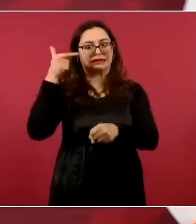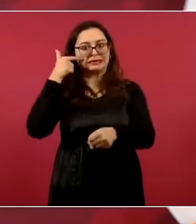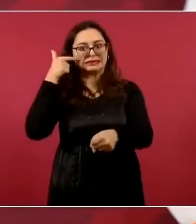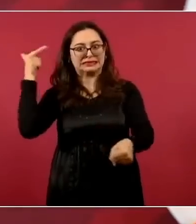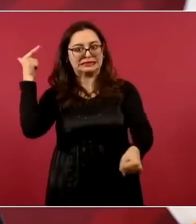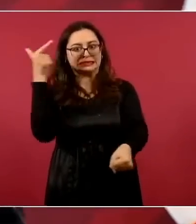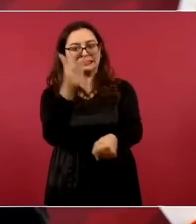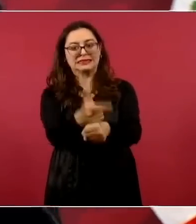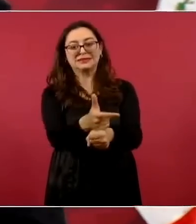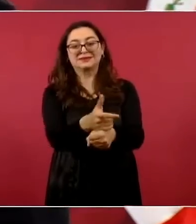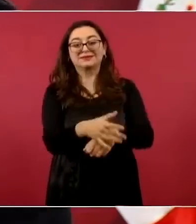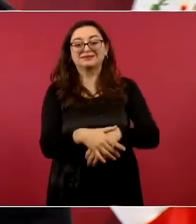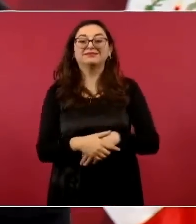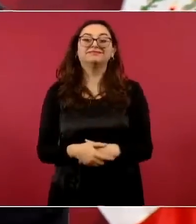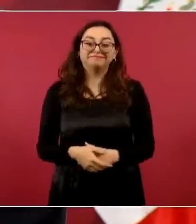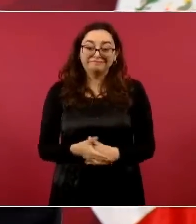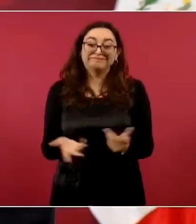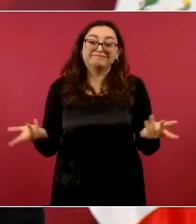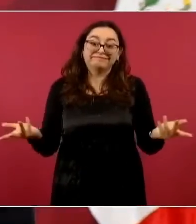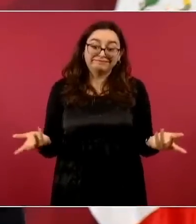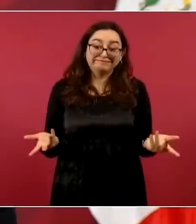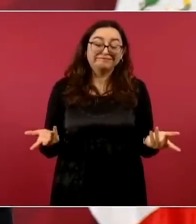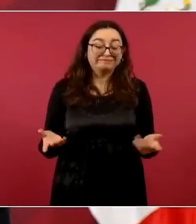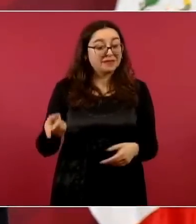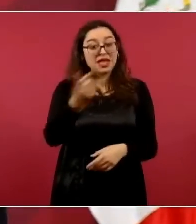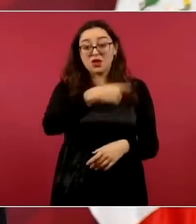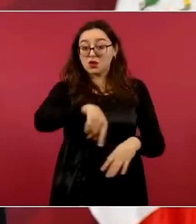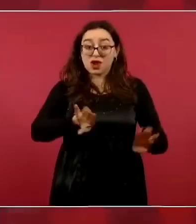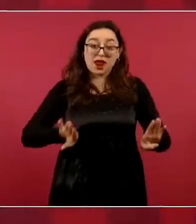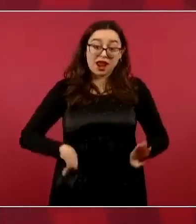son muy corruptos.